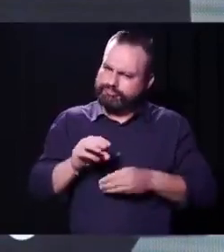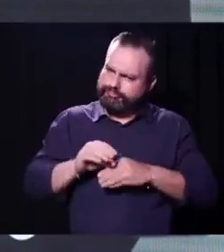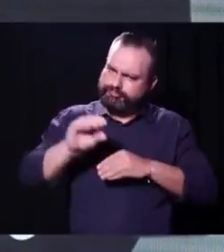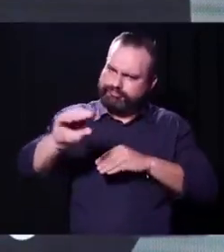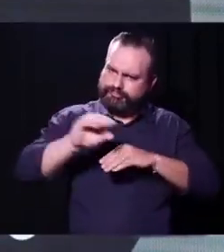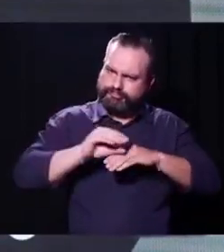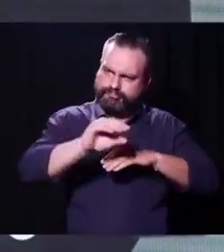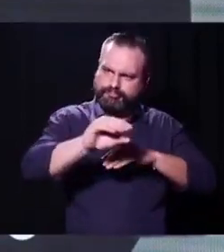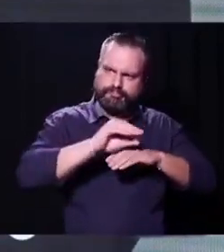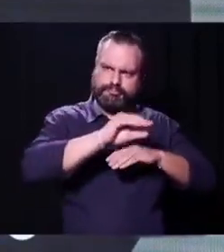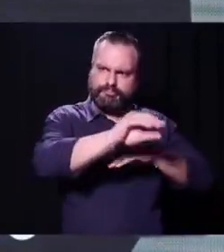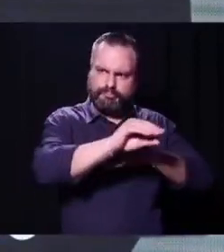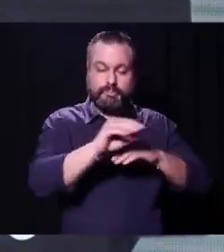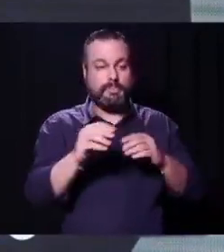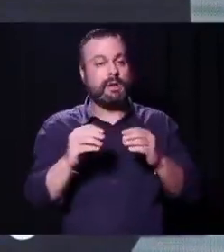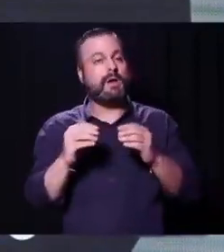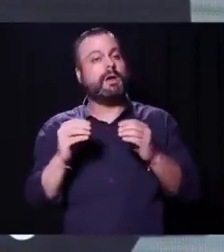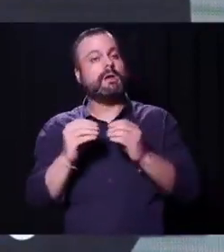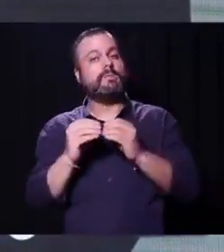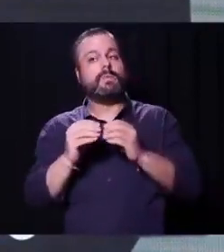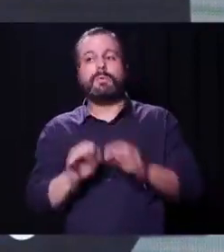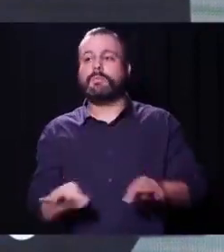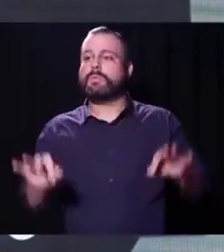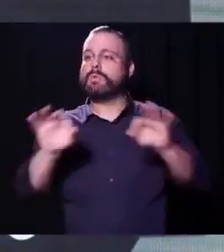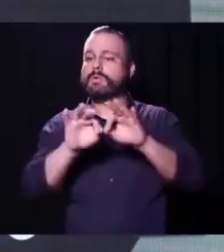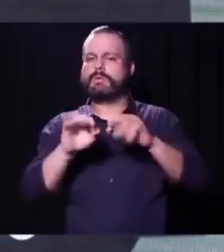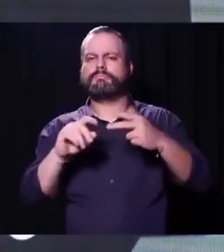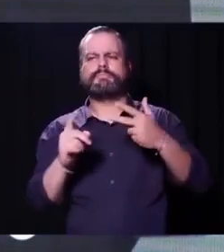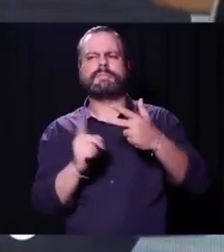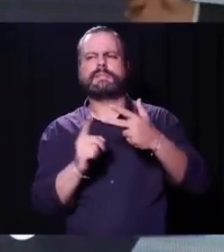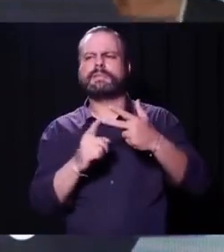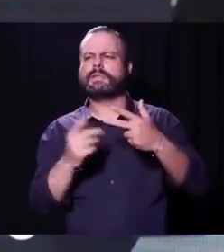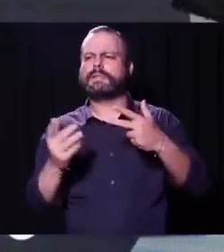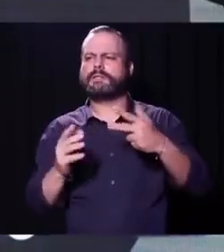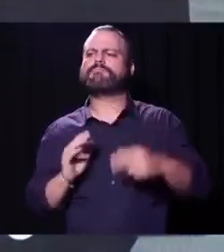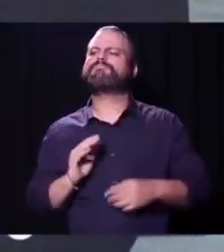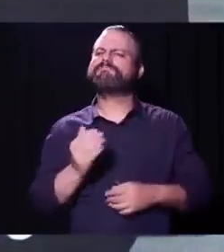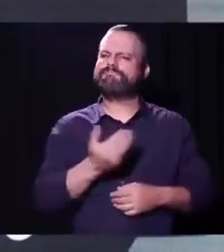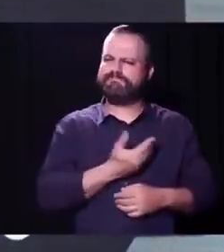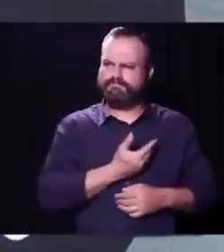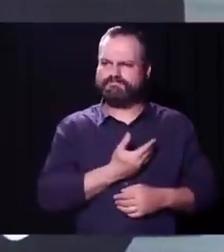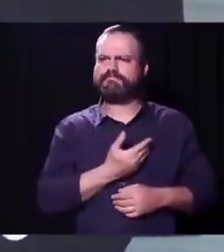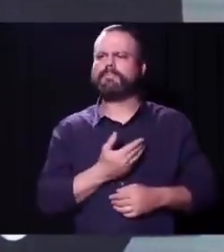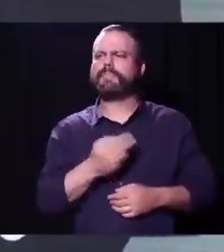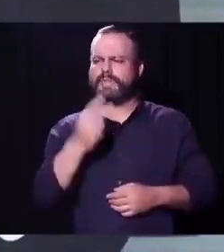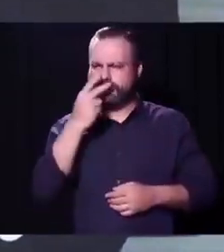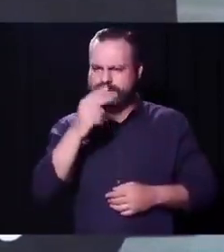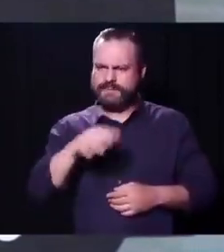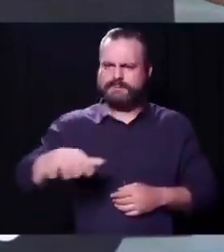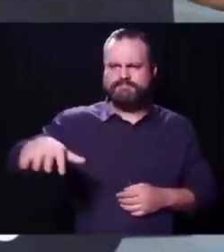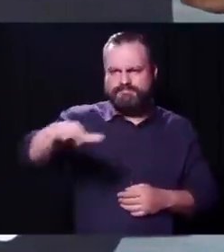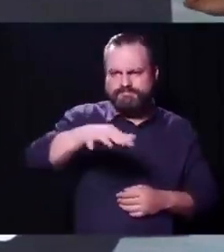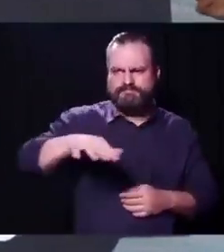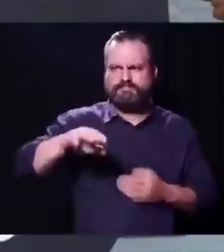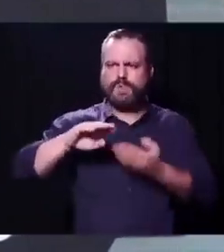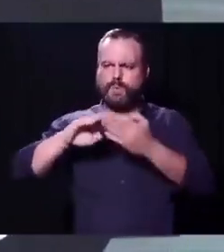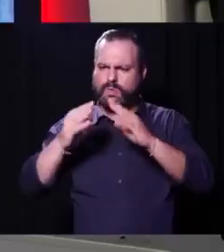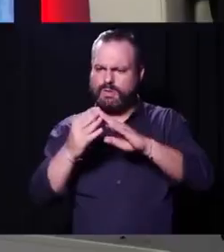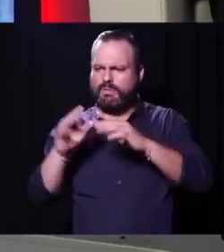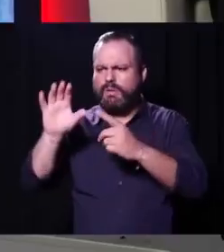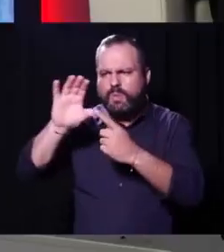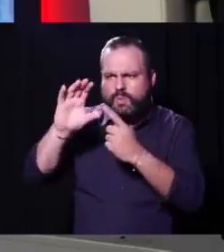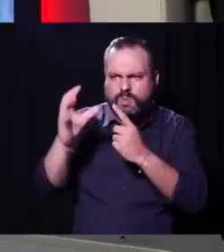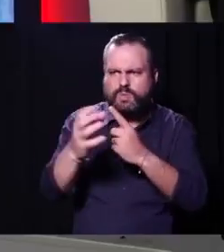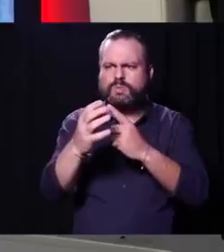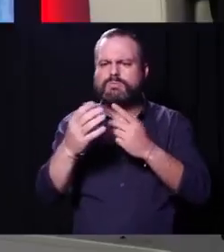Muy importante. Tres, ¿qué estamos haciendo nosotros? Porque mencionaste comunidad, como mencionaste el tema cultural. ¿Qué